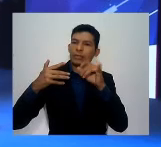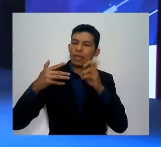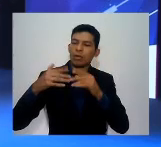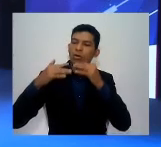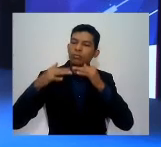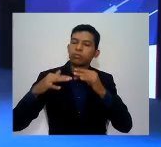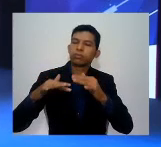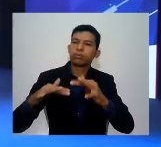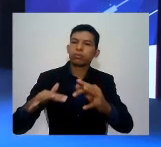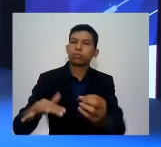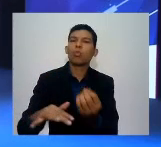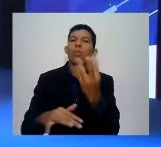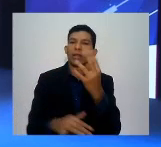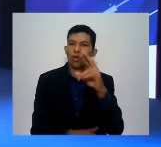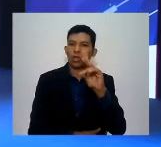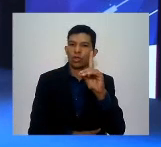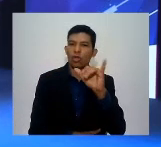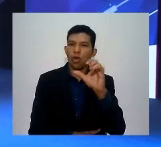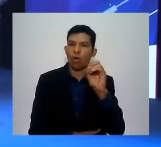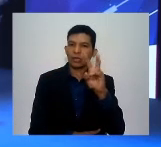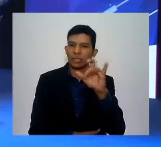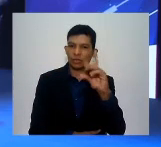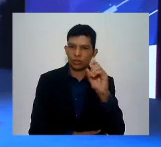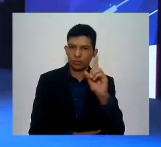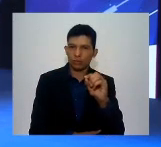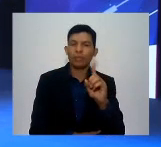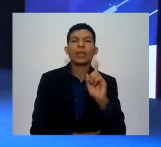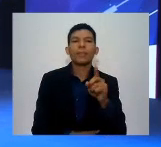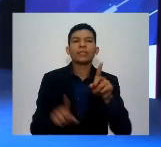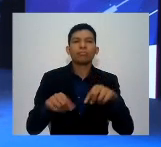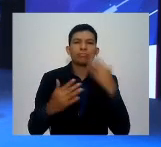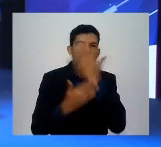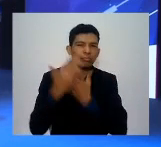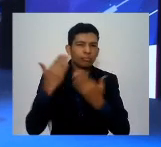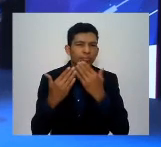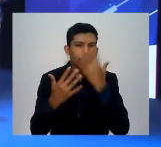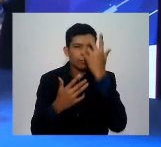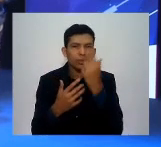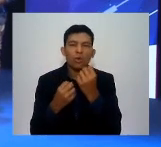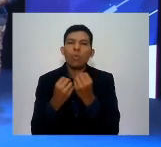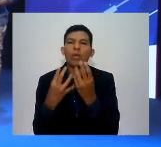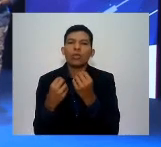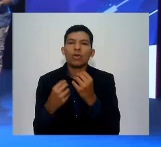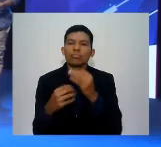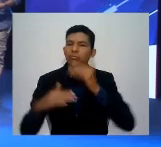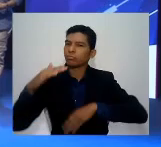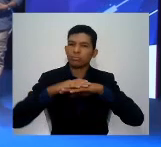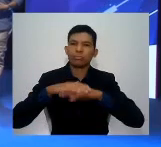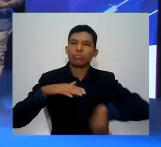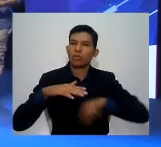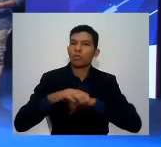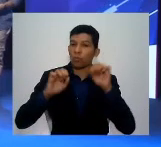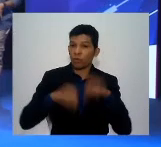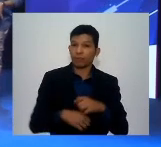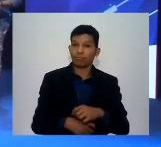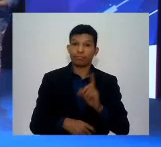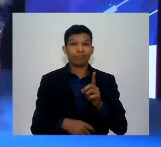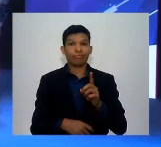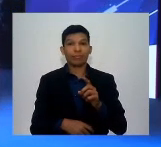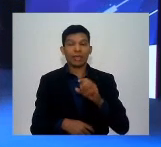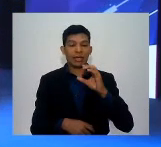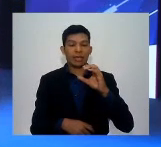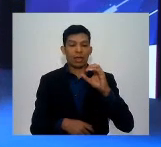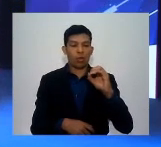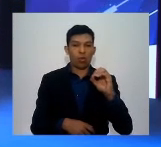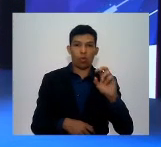porque la respiración de ellos es bastante diafragmática y entonces eso hace que se pueda sentir rápidamente si el bebé está respirando o